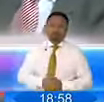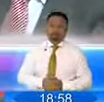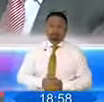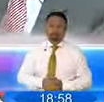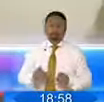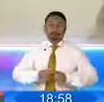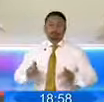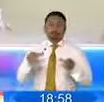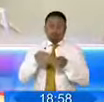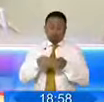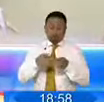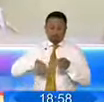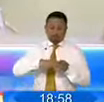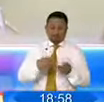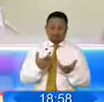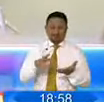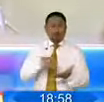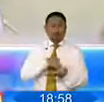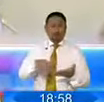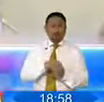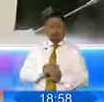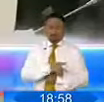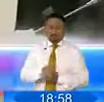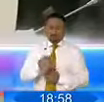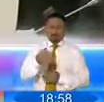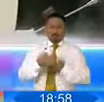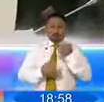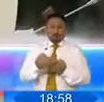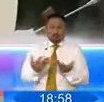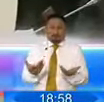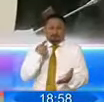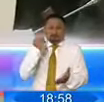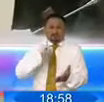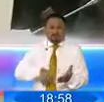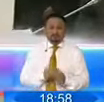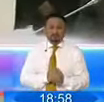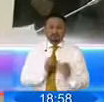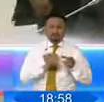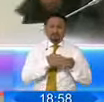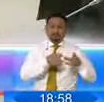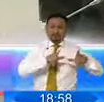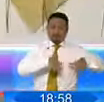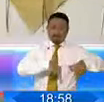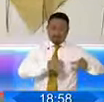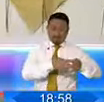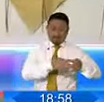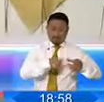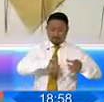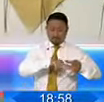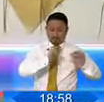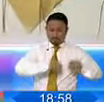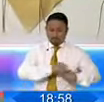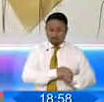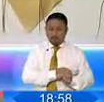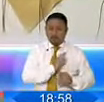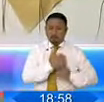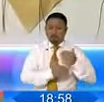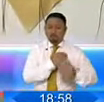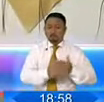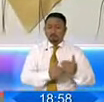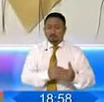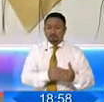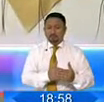dentro de la comisión hay escepticismo en torno al futuro de este juicio, pues en el ala morenista y algunos opositores coinciden que el proceso puede